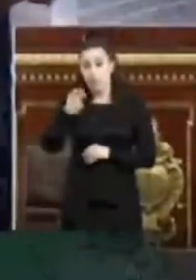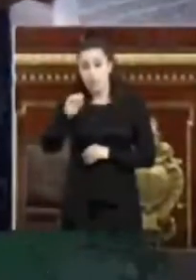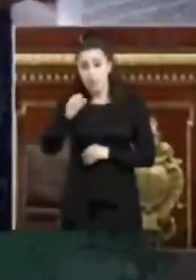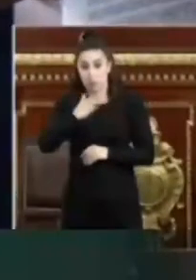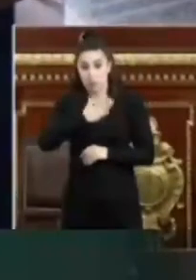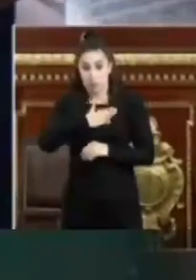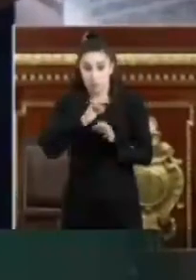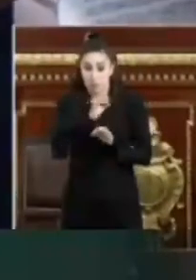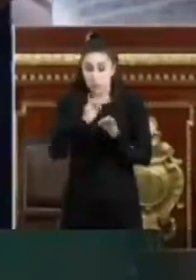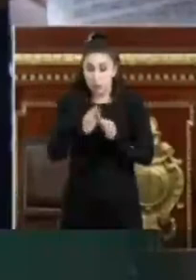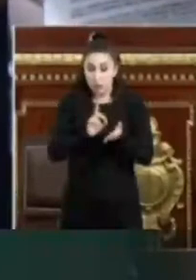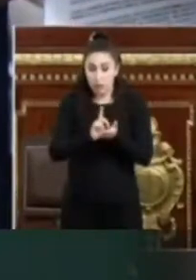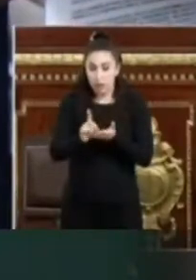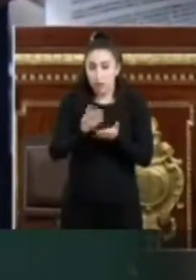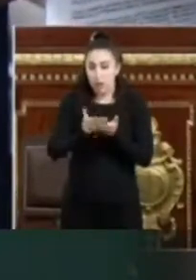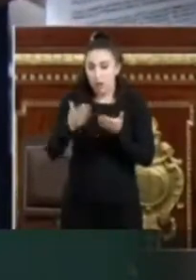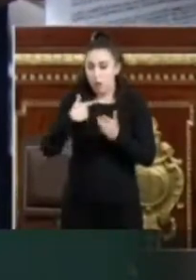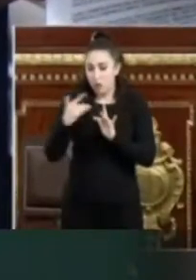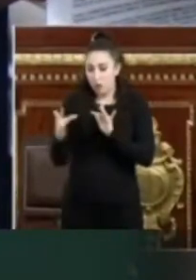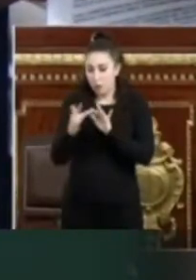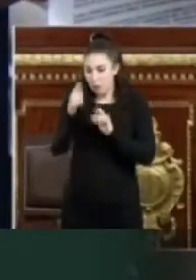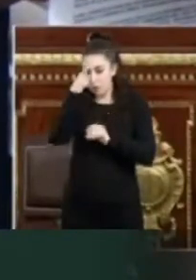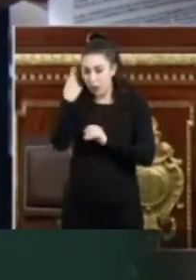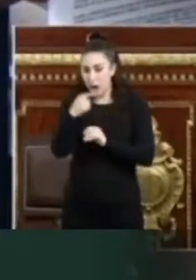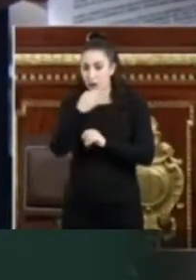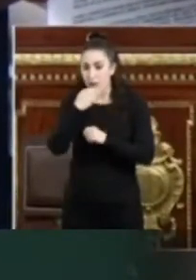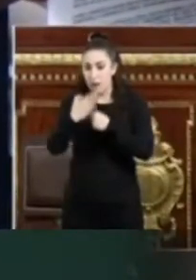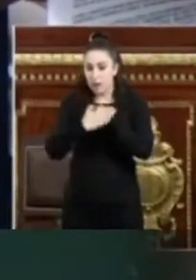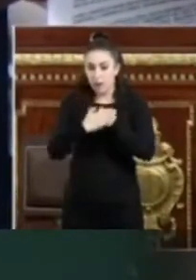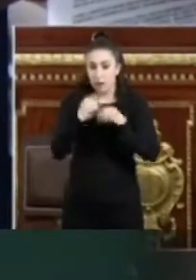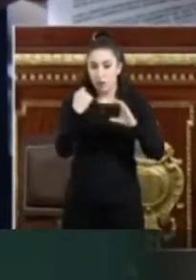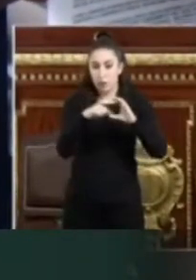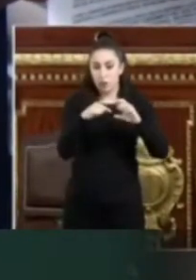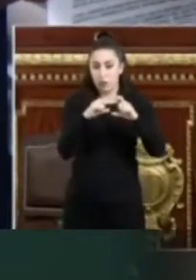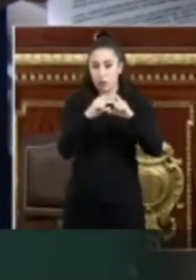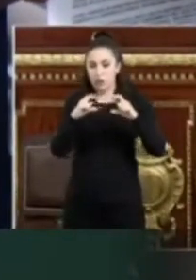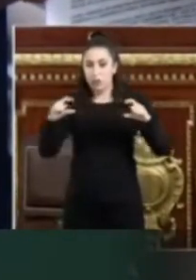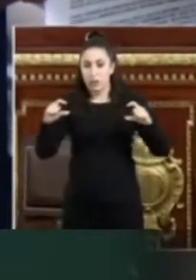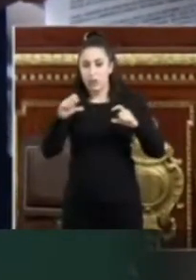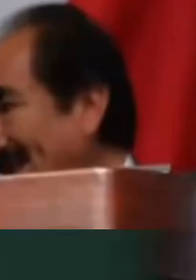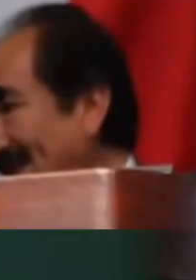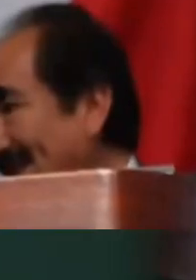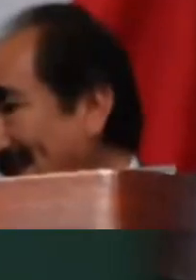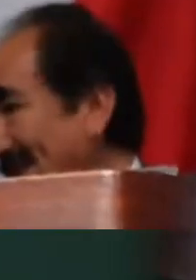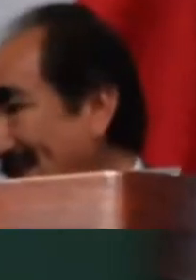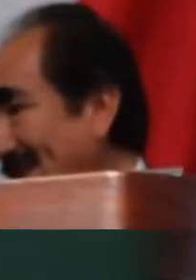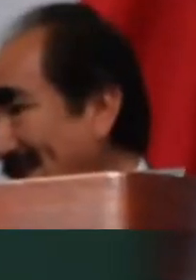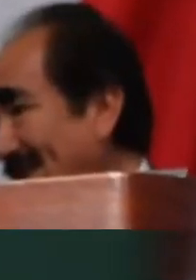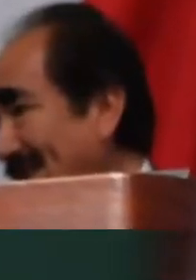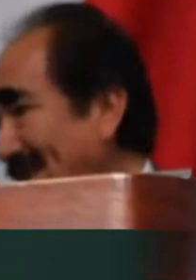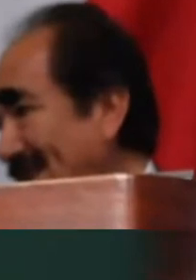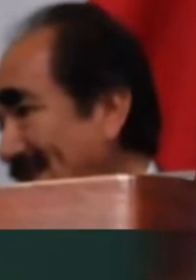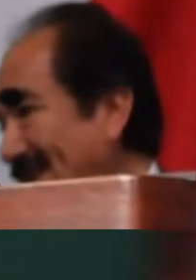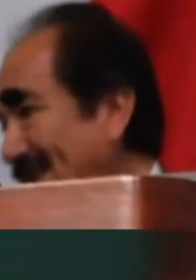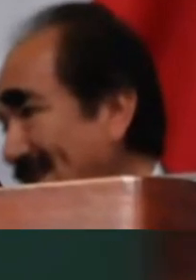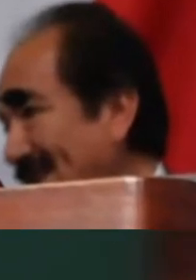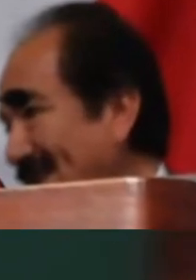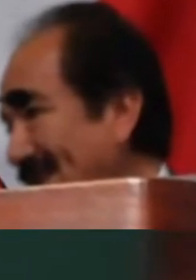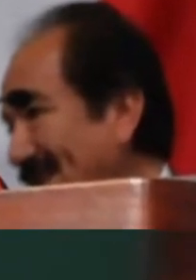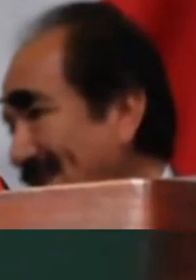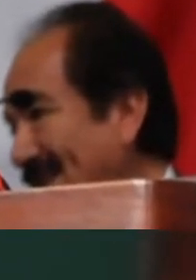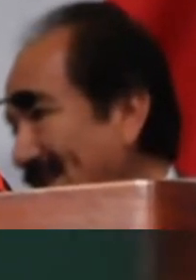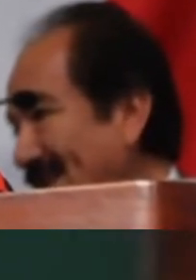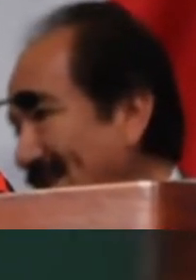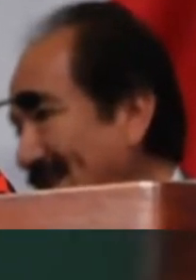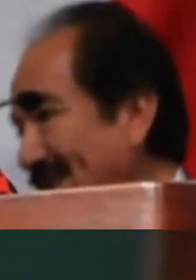El Pleno del Congreso de la Ciudad de México aprobó la solicitud de licencia a la diputada Circe Camacho, coordinadora del Grupo Parlamentario del Partido del